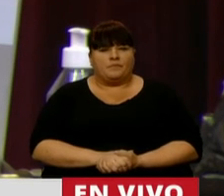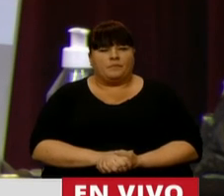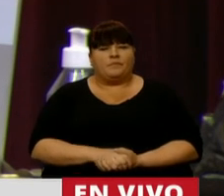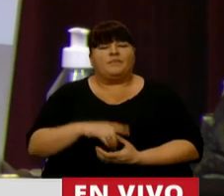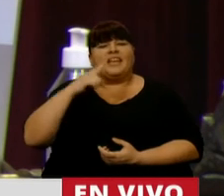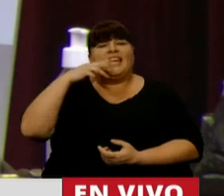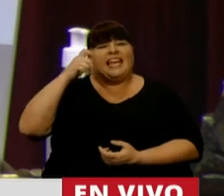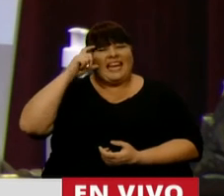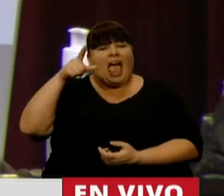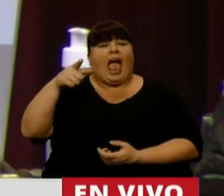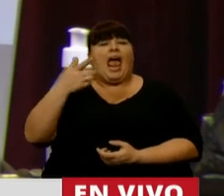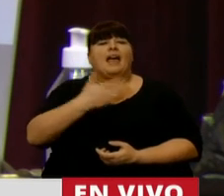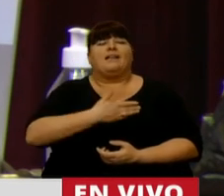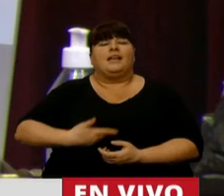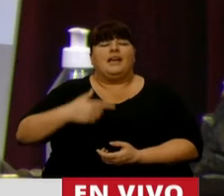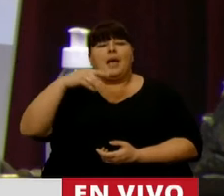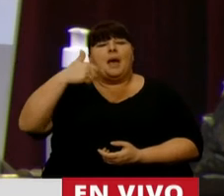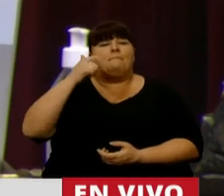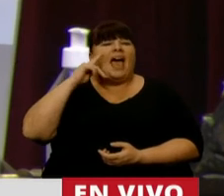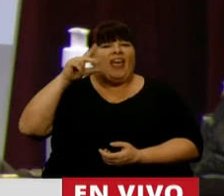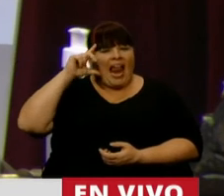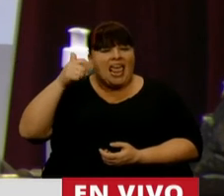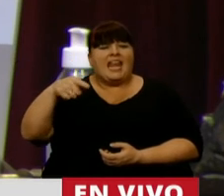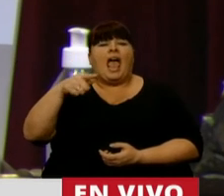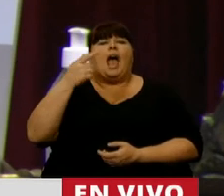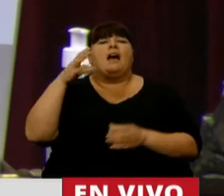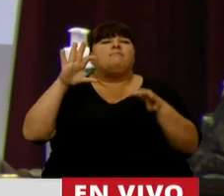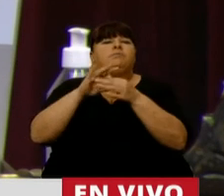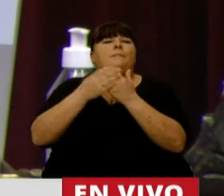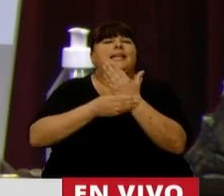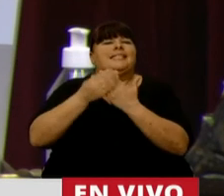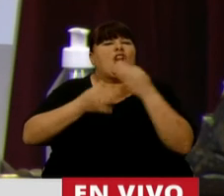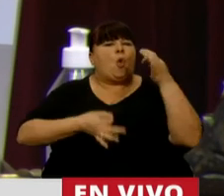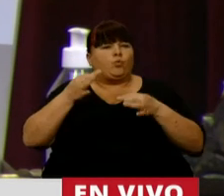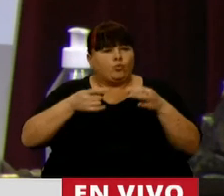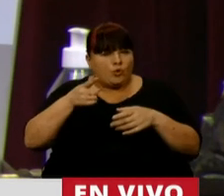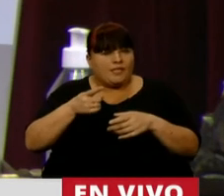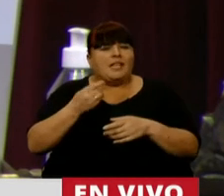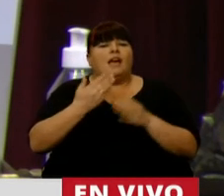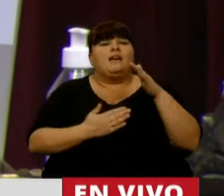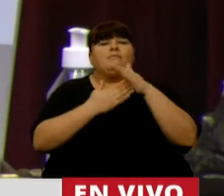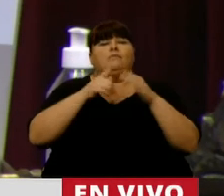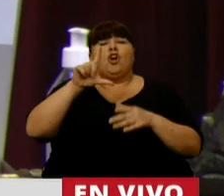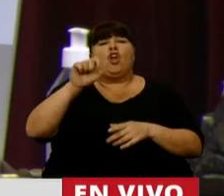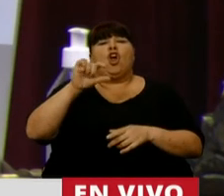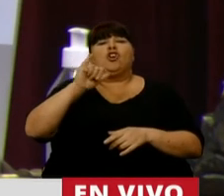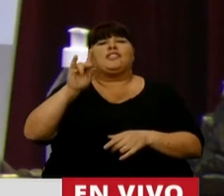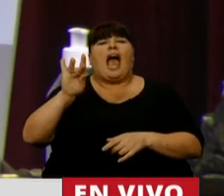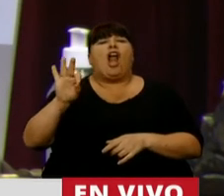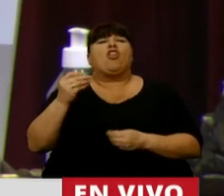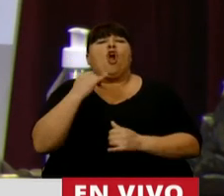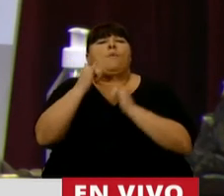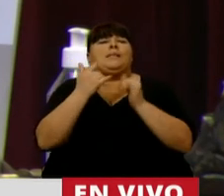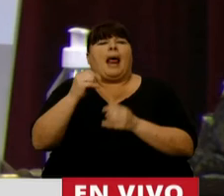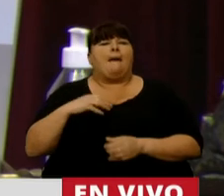El INAI conducido por Magdalena Odarda, que depende del Ministerio de Justicia, que está conducido por Marcela Lozardo, ¿cómo va a aplicar